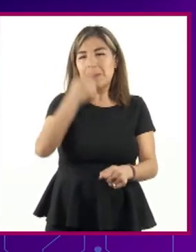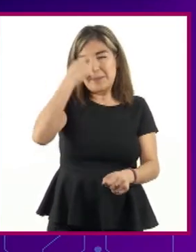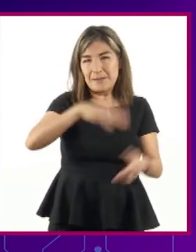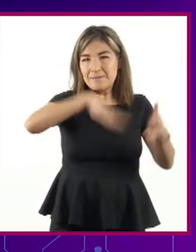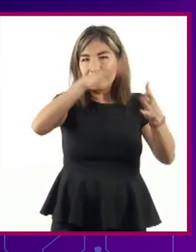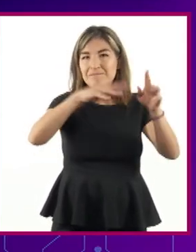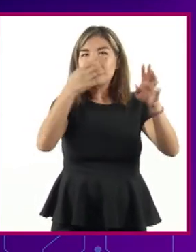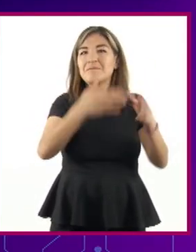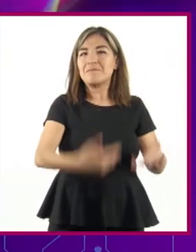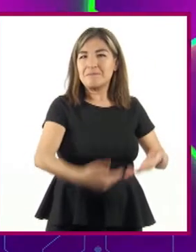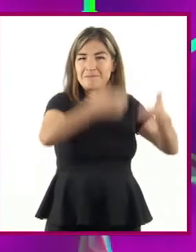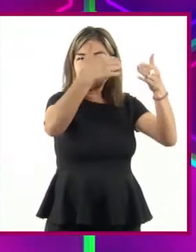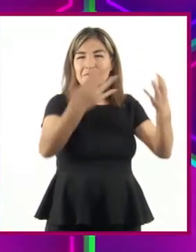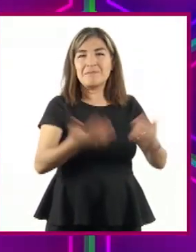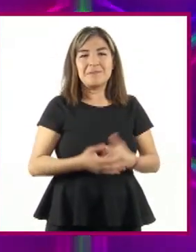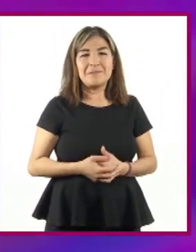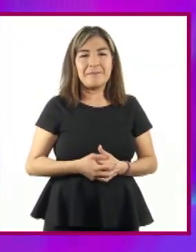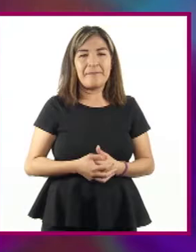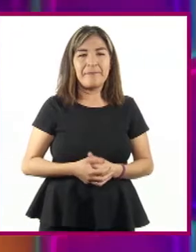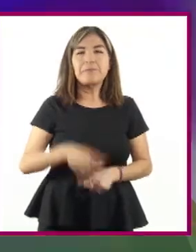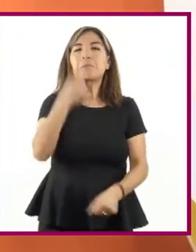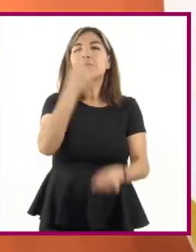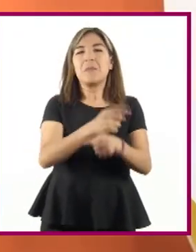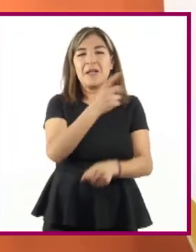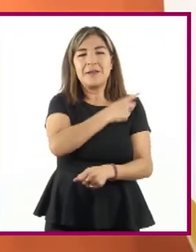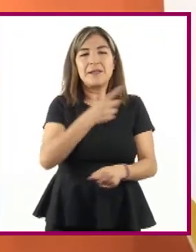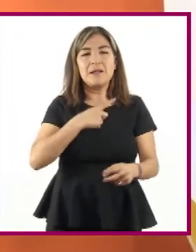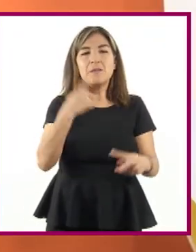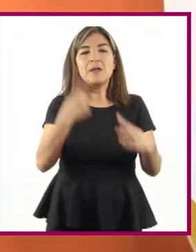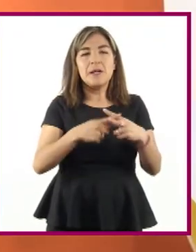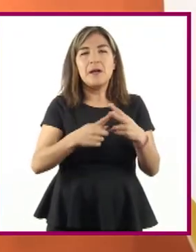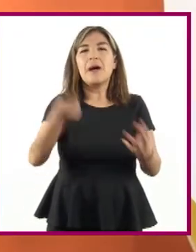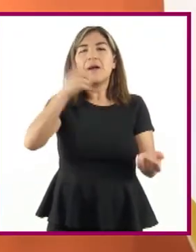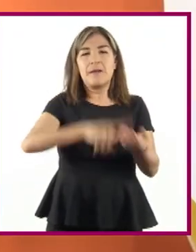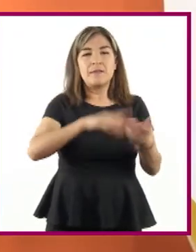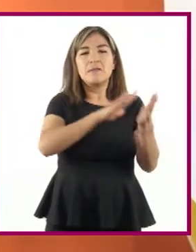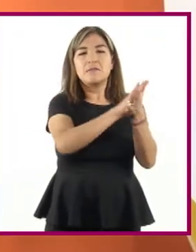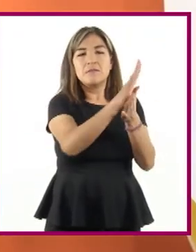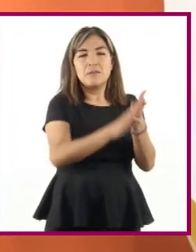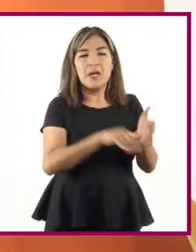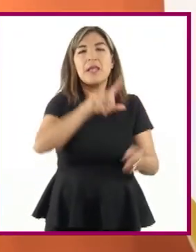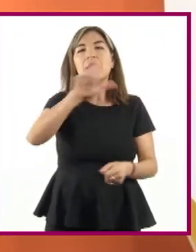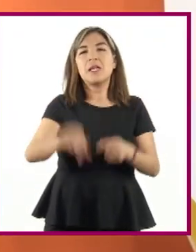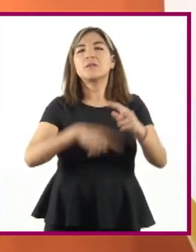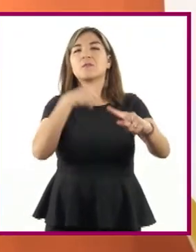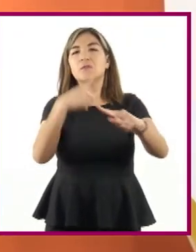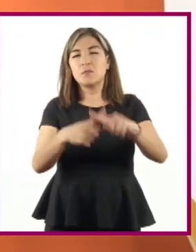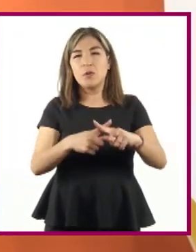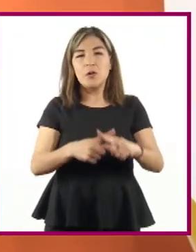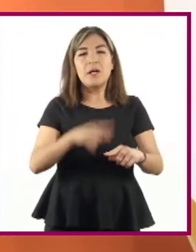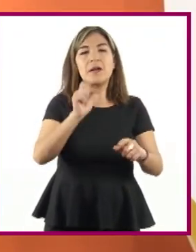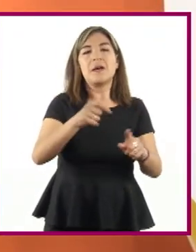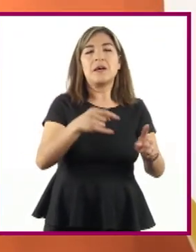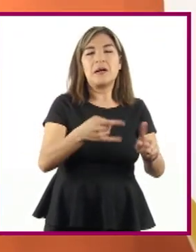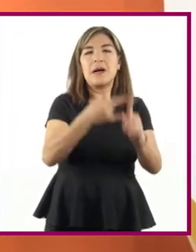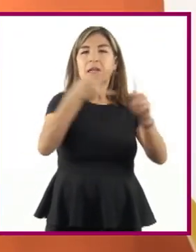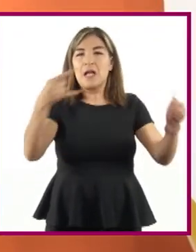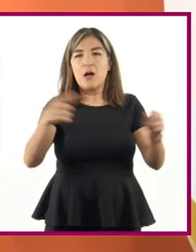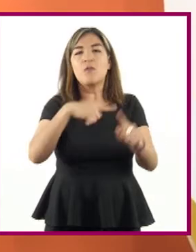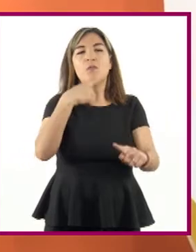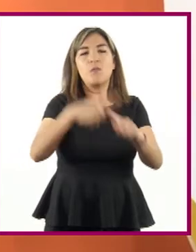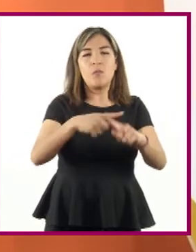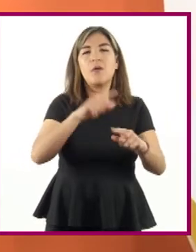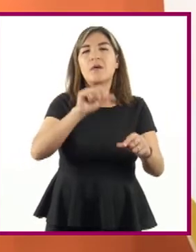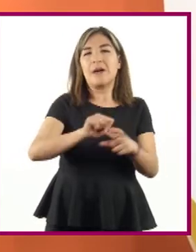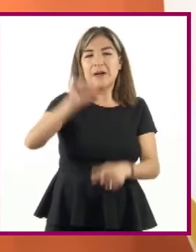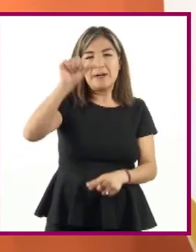el muro? Profesor Abel, primero tenemos que calcular el área del muro, multiplicando el largo por ancho, ya